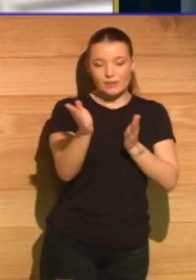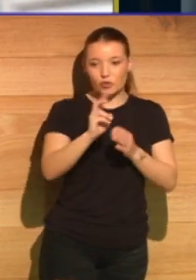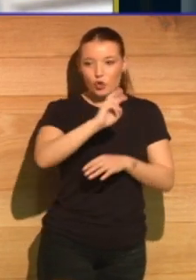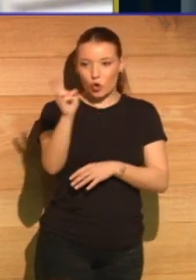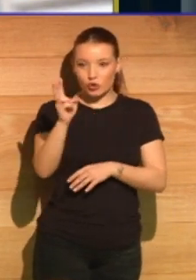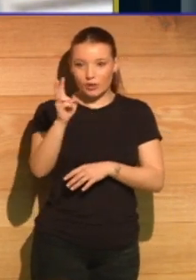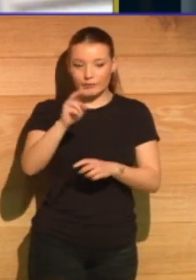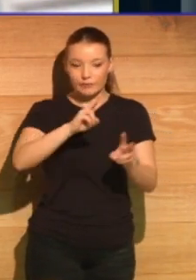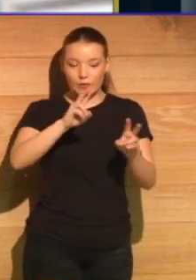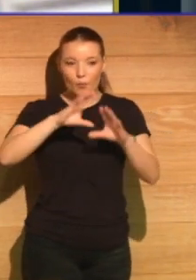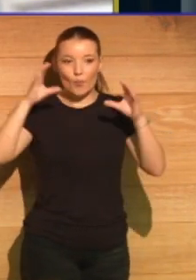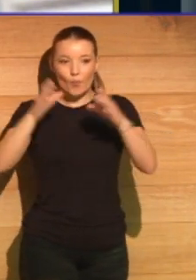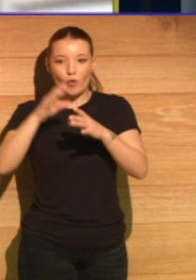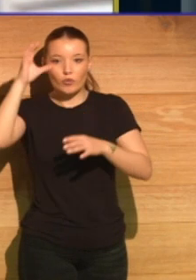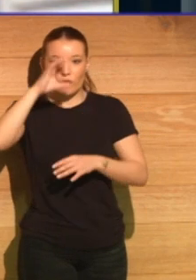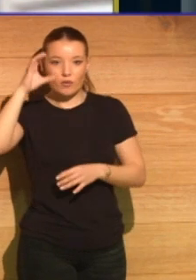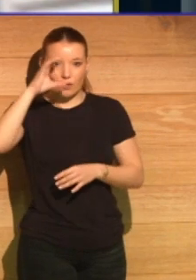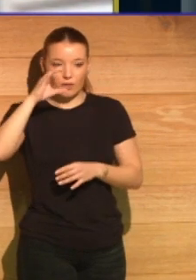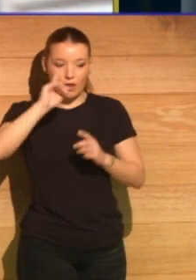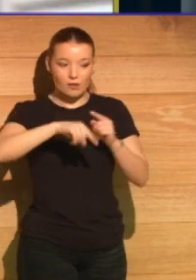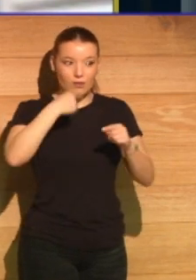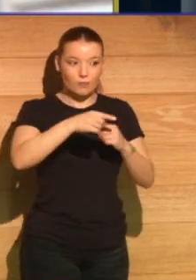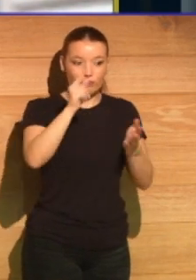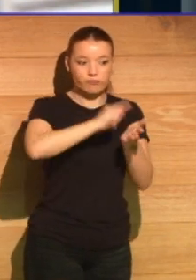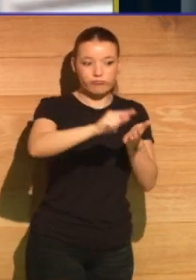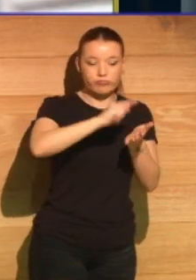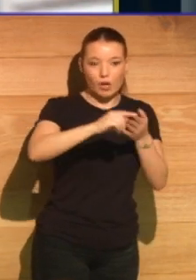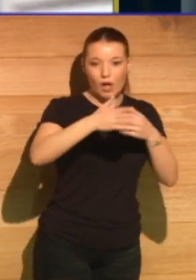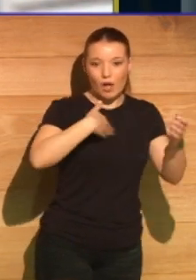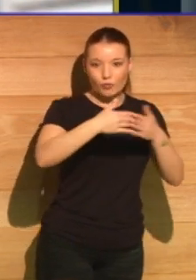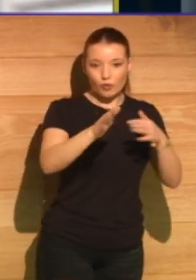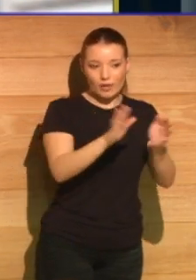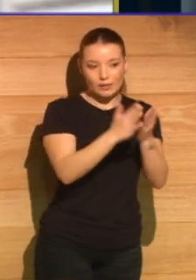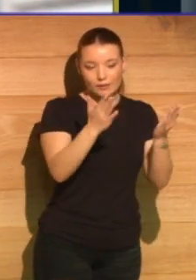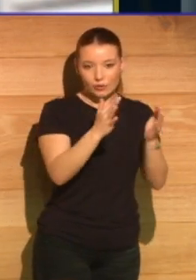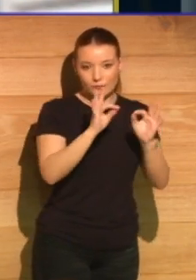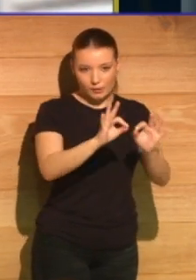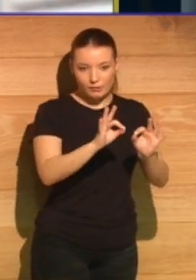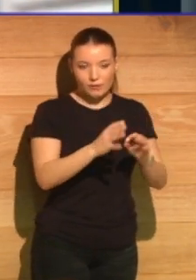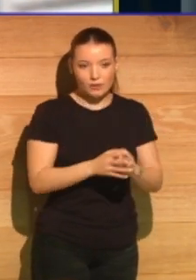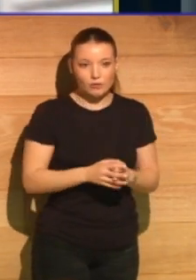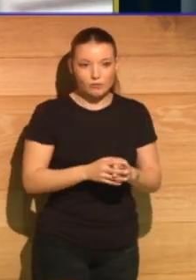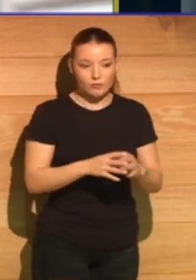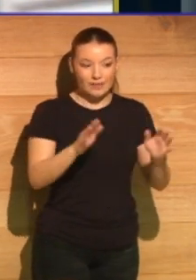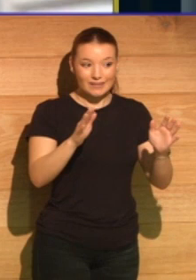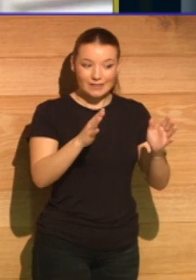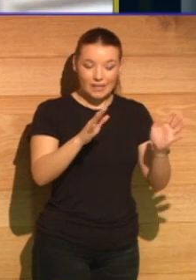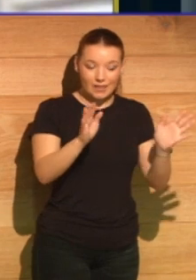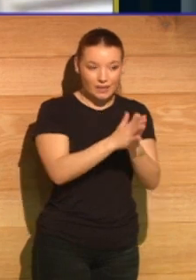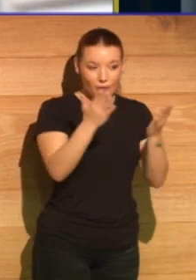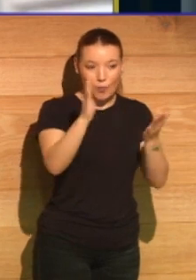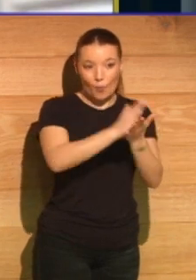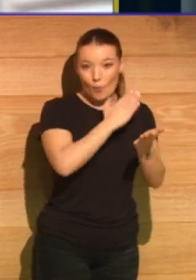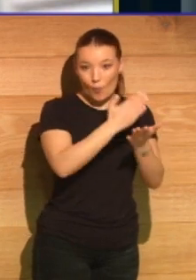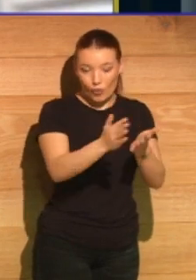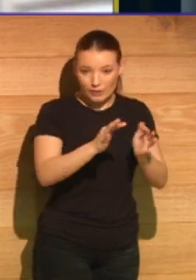ciencia y acabas siendo autora de un libro, de una obra poética, me